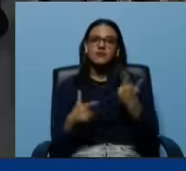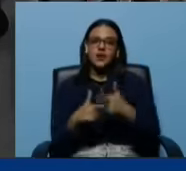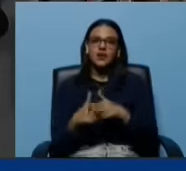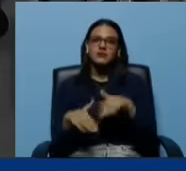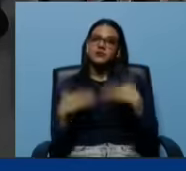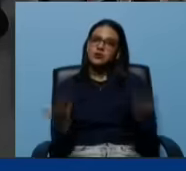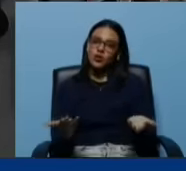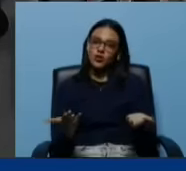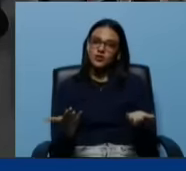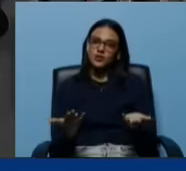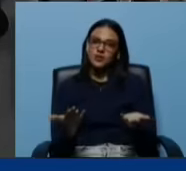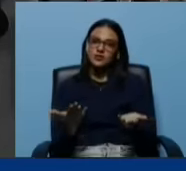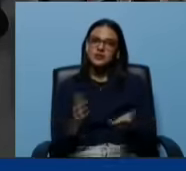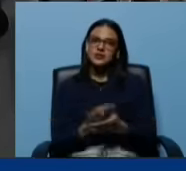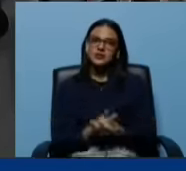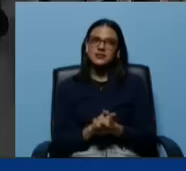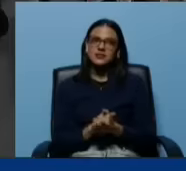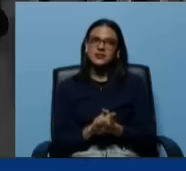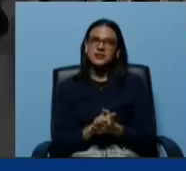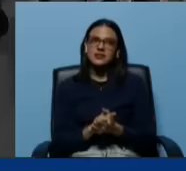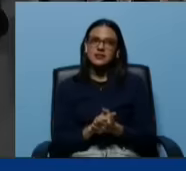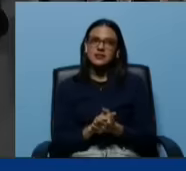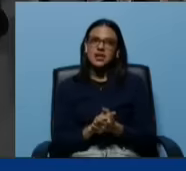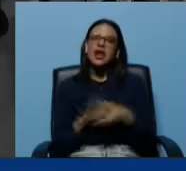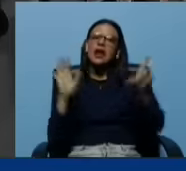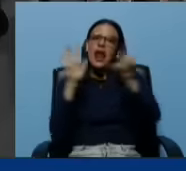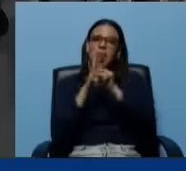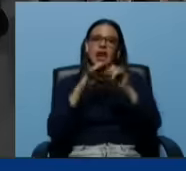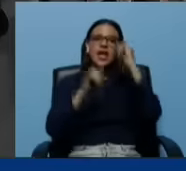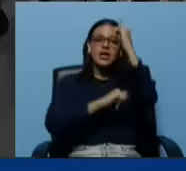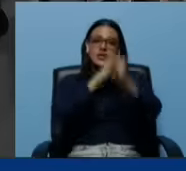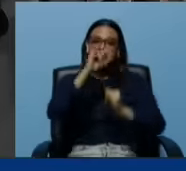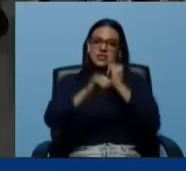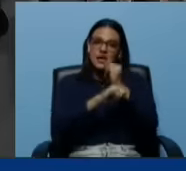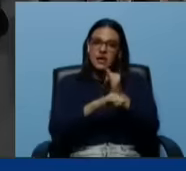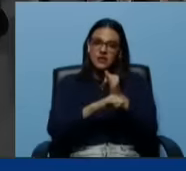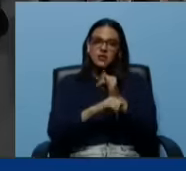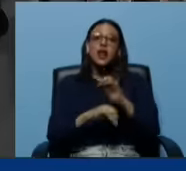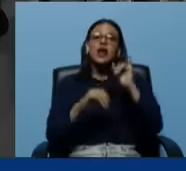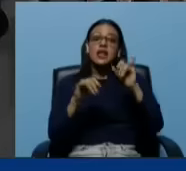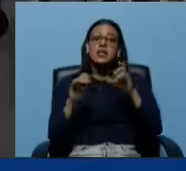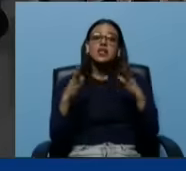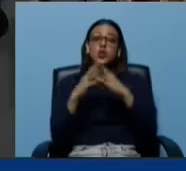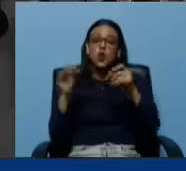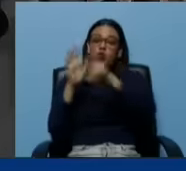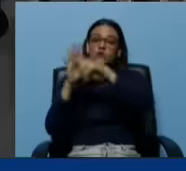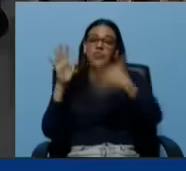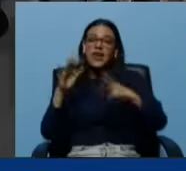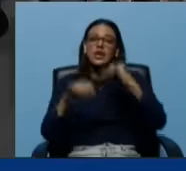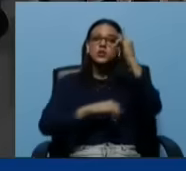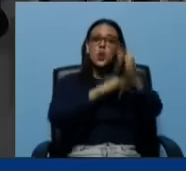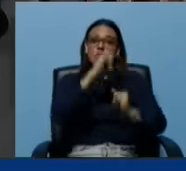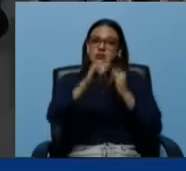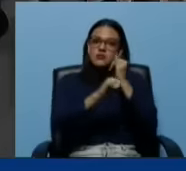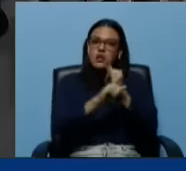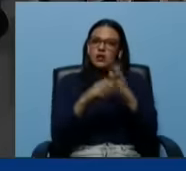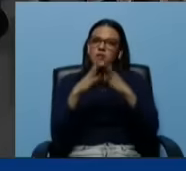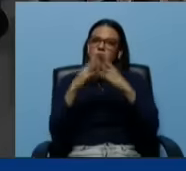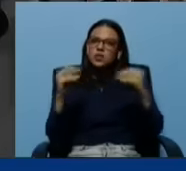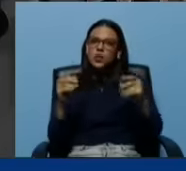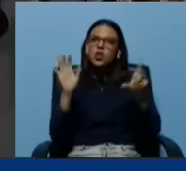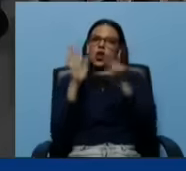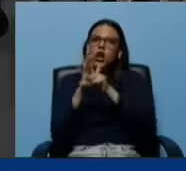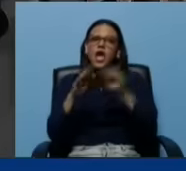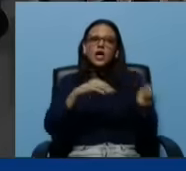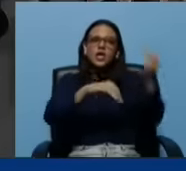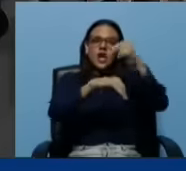Entonces, según las leyes nacionales y el derecho internacional, según los